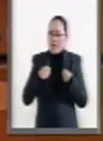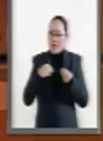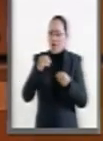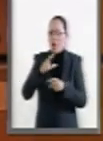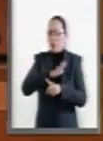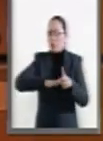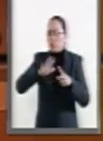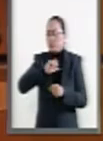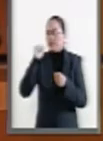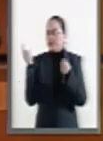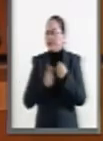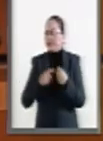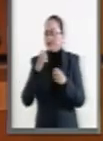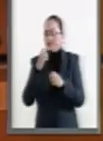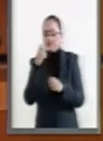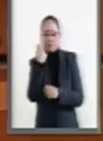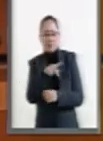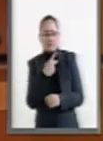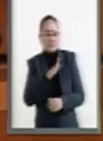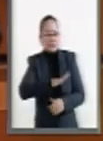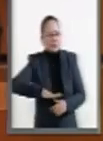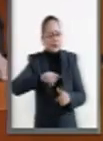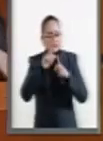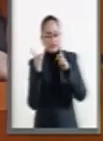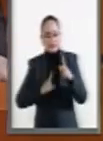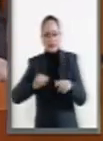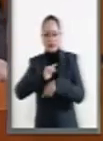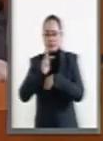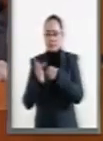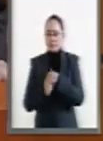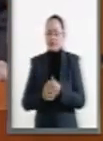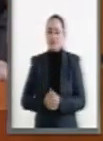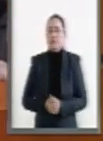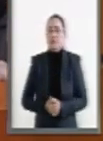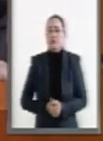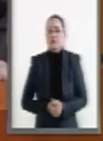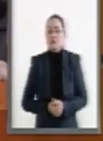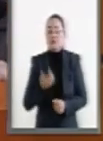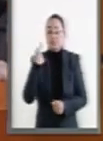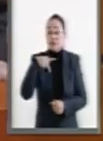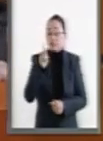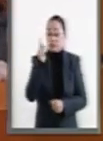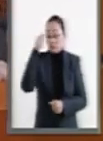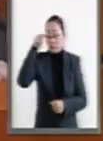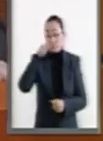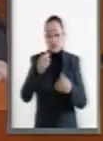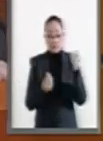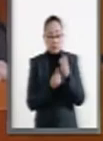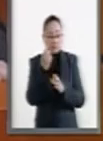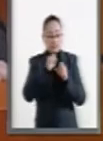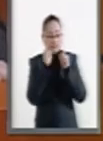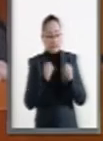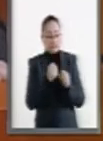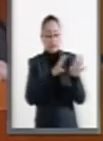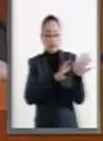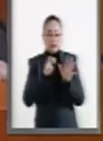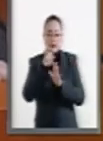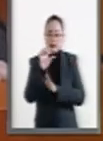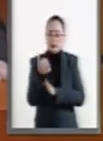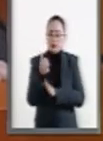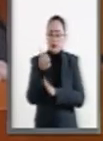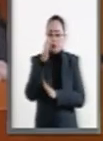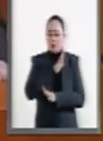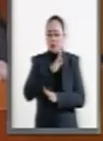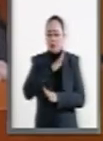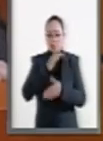o el patrimonio de los habitantes de nuestro país. Sin embargo, para que el nuevo sistema del 911 opere de forma